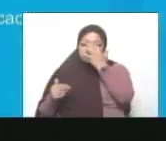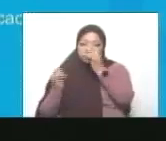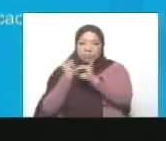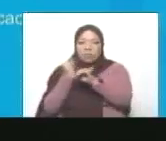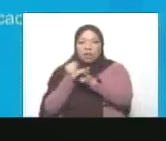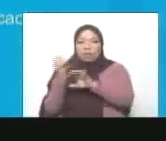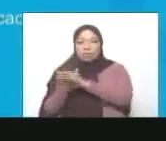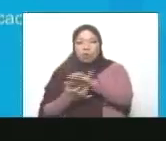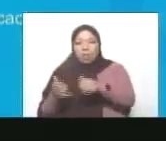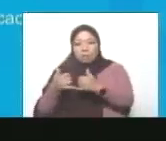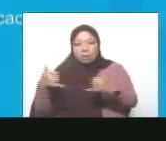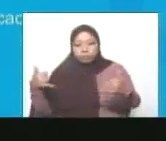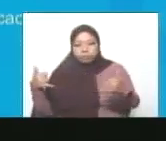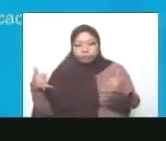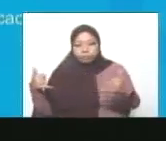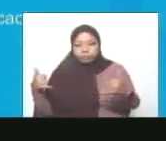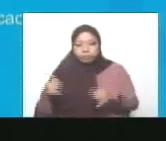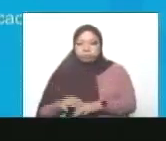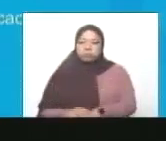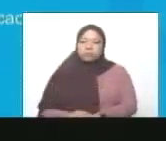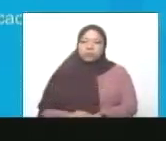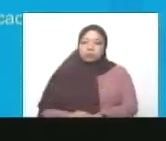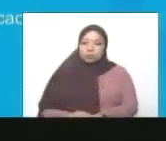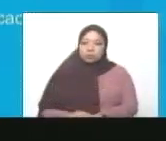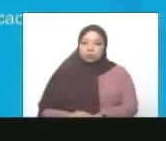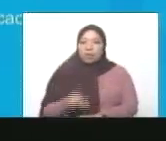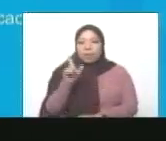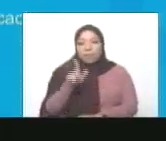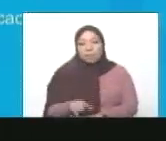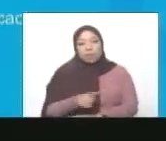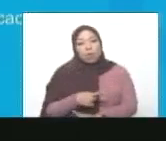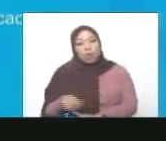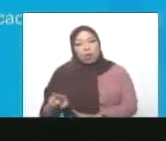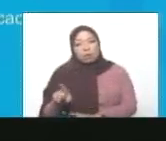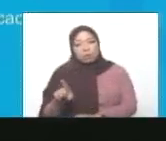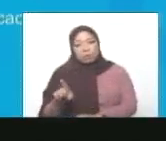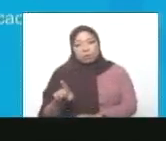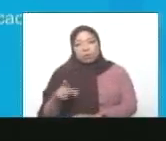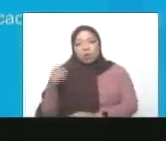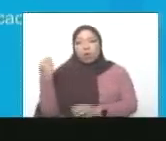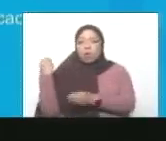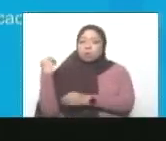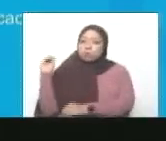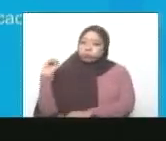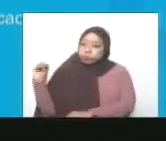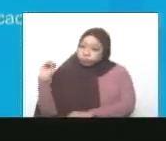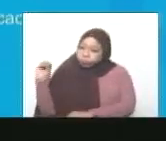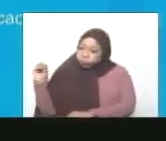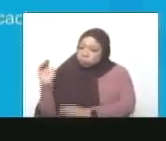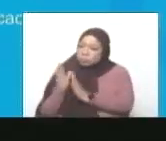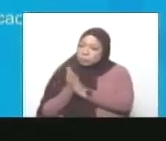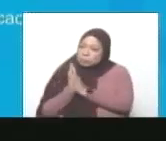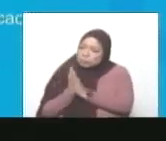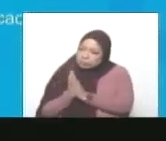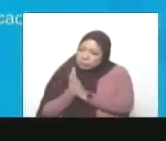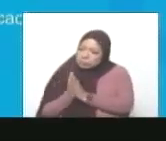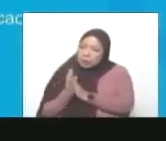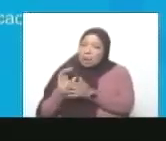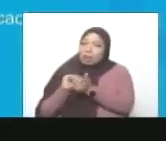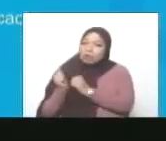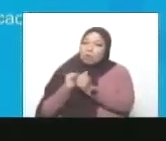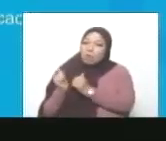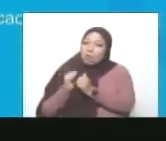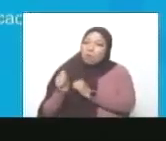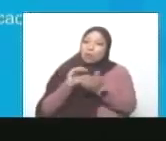así. Y por otro lado, presidente, sí solicitarle el tema de las instalaciones deportivas de